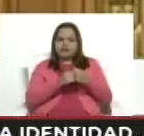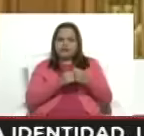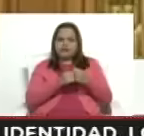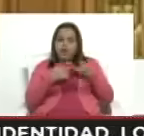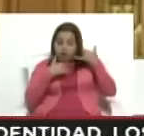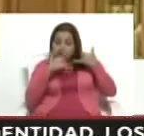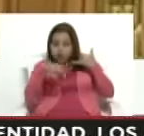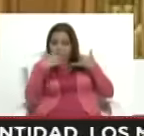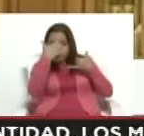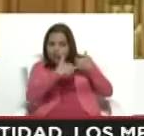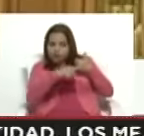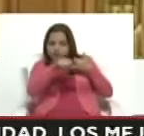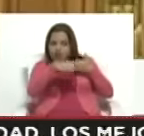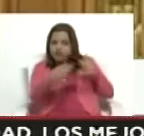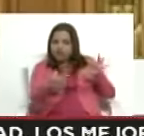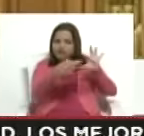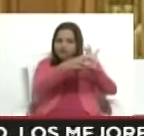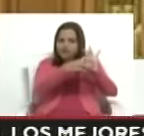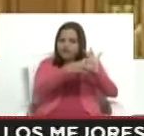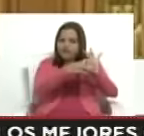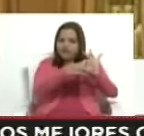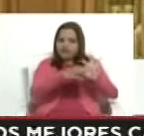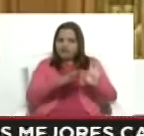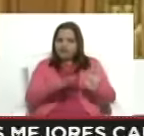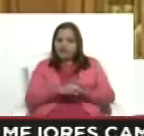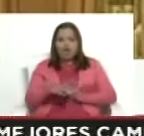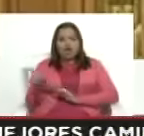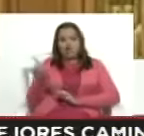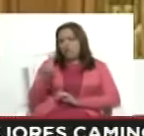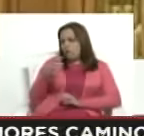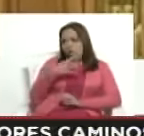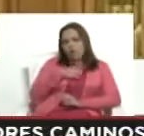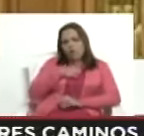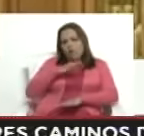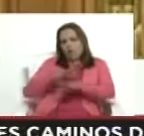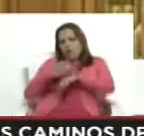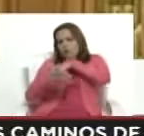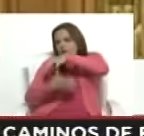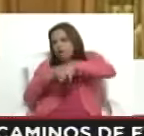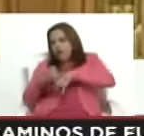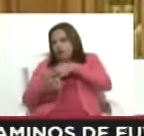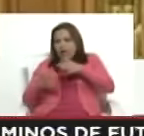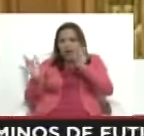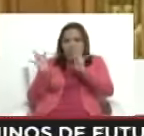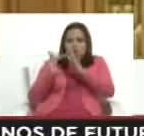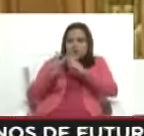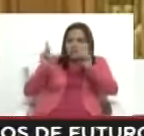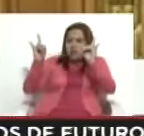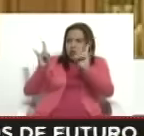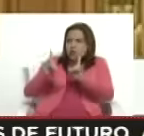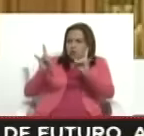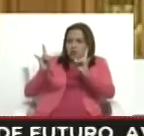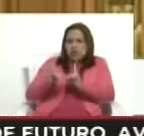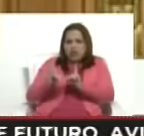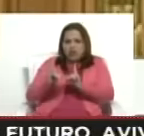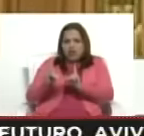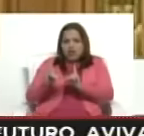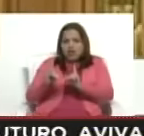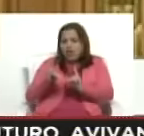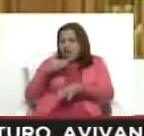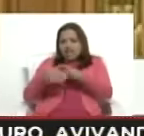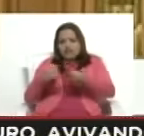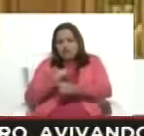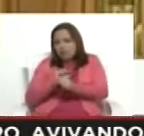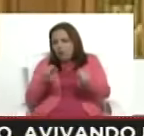Espero que se peguen a la señal. No, no podemos porque problemas técnicos de orden mayor nos hace